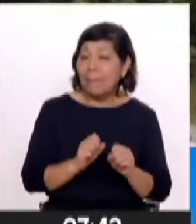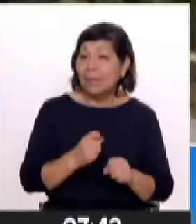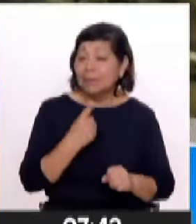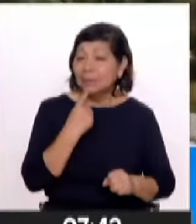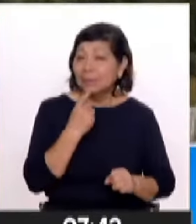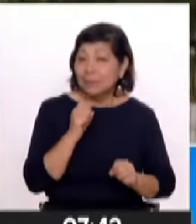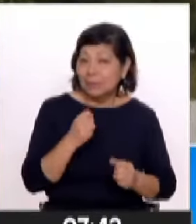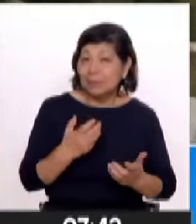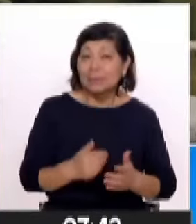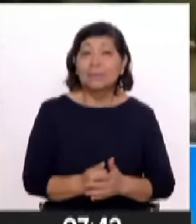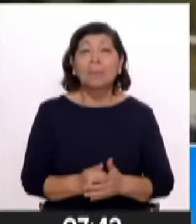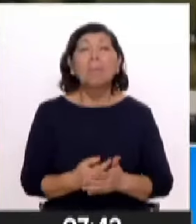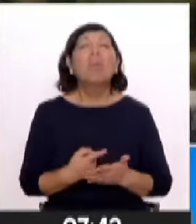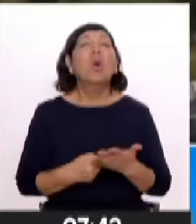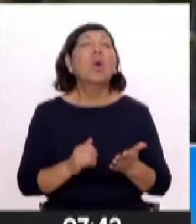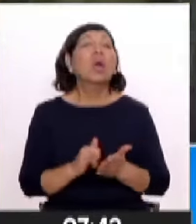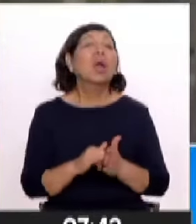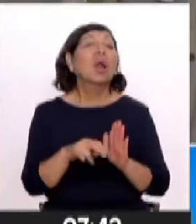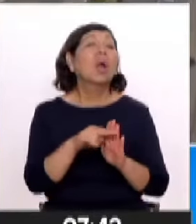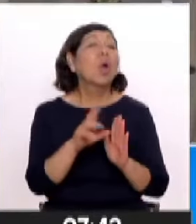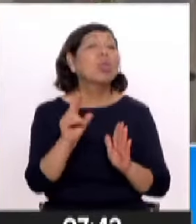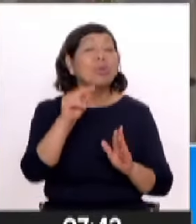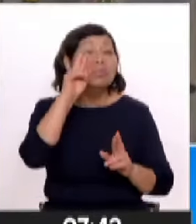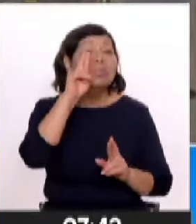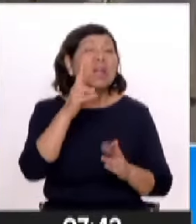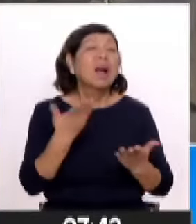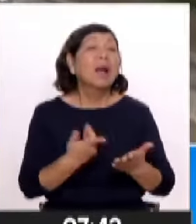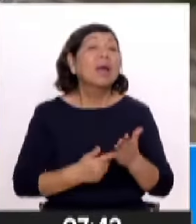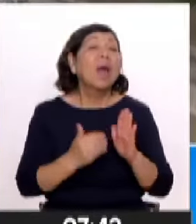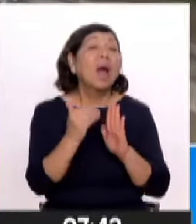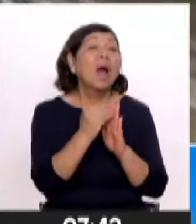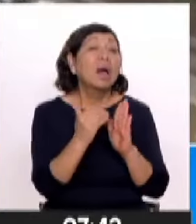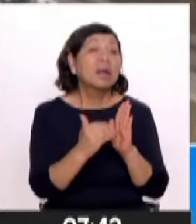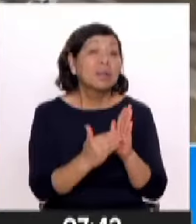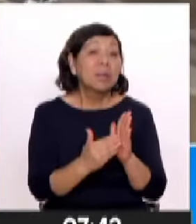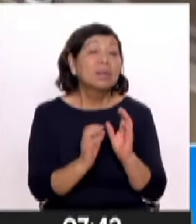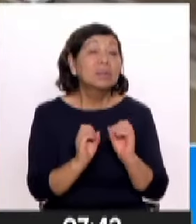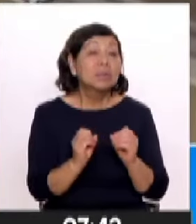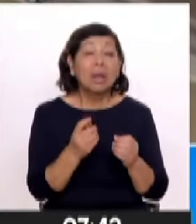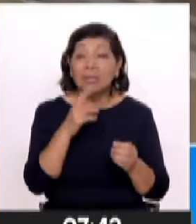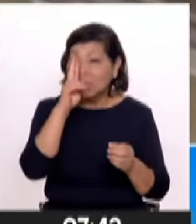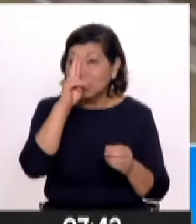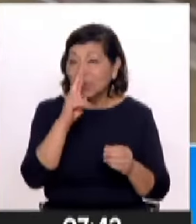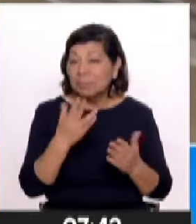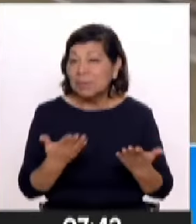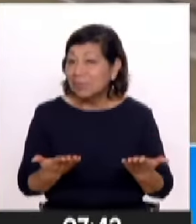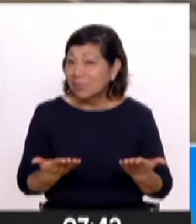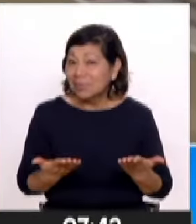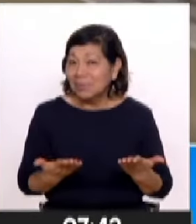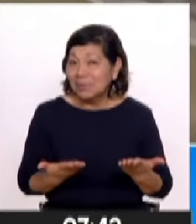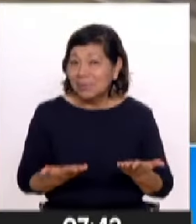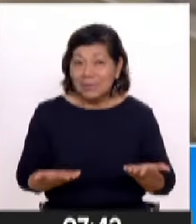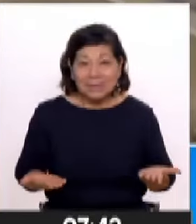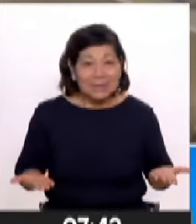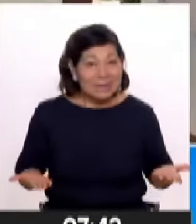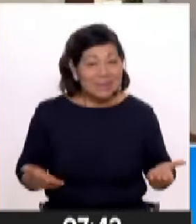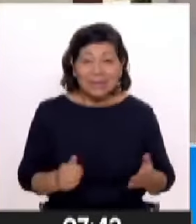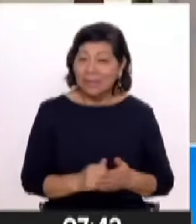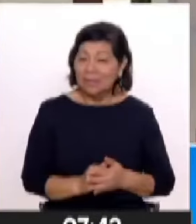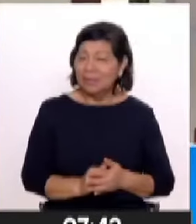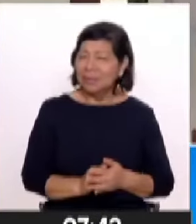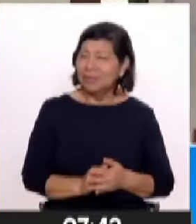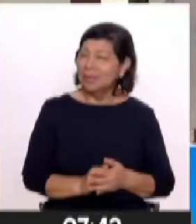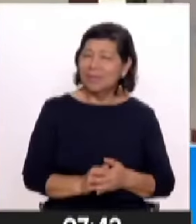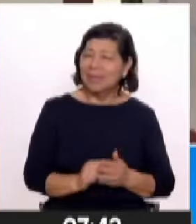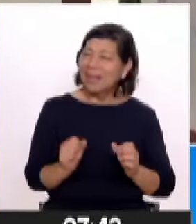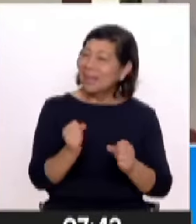digan por qué la norma es inconstitucional y qué artículo de la Constitución viola, es remotamente, o yo